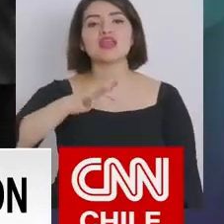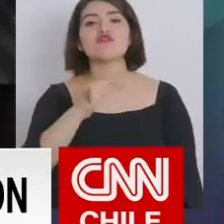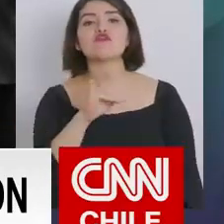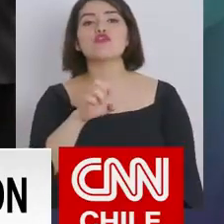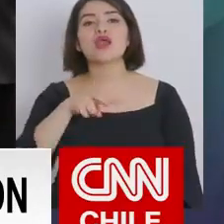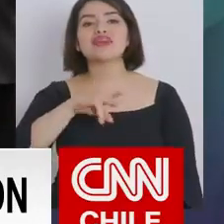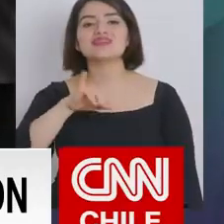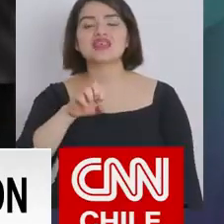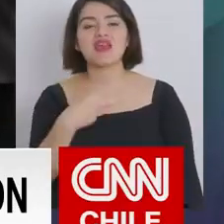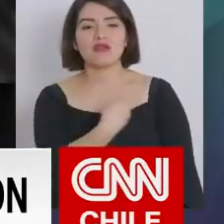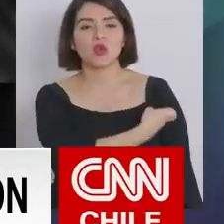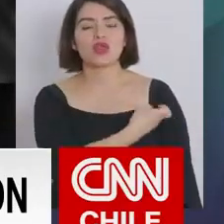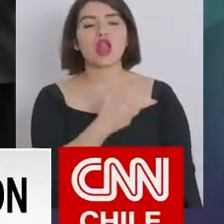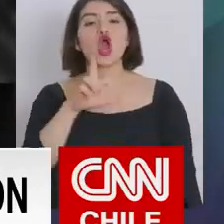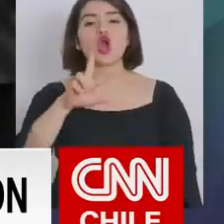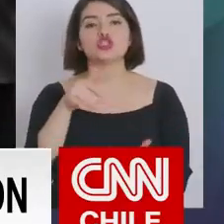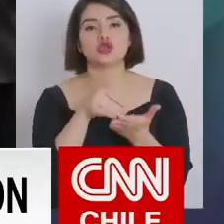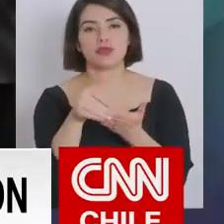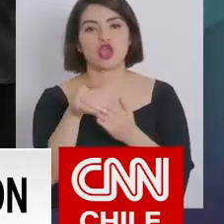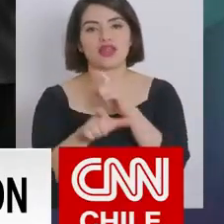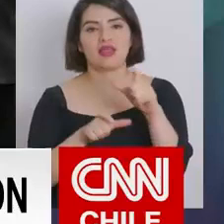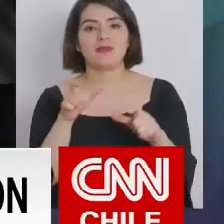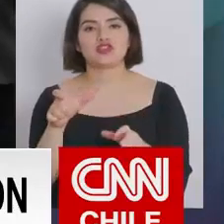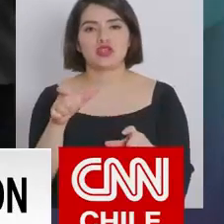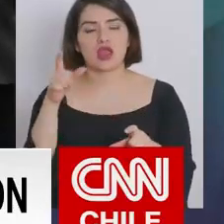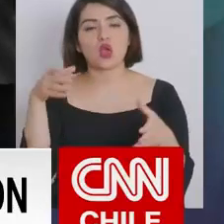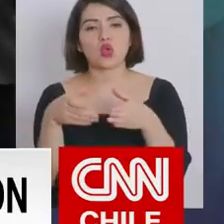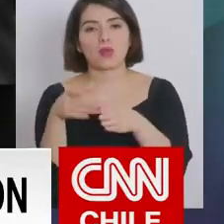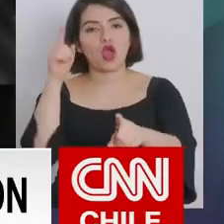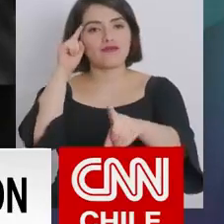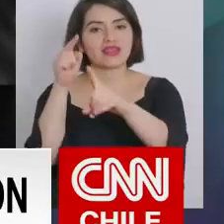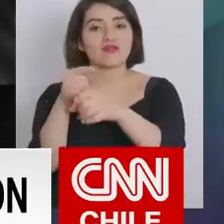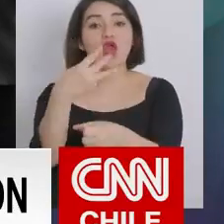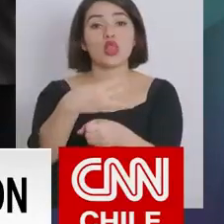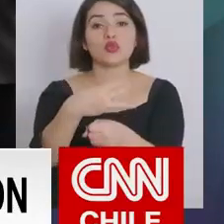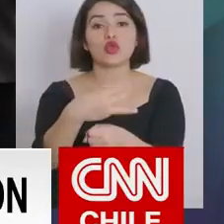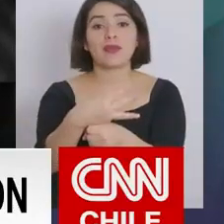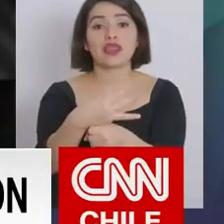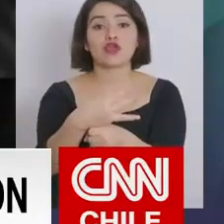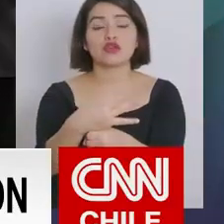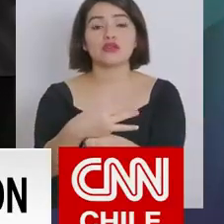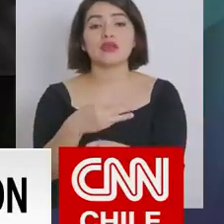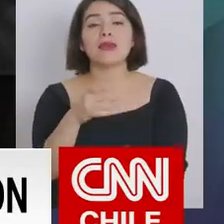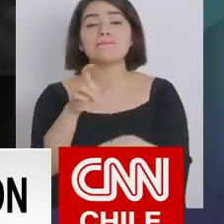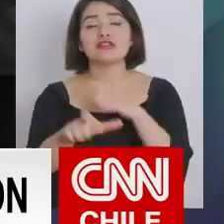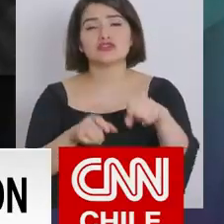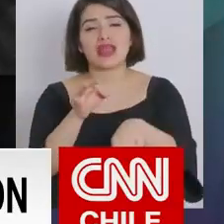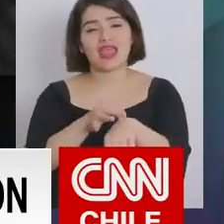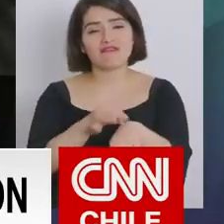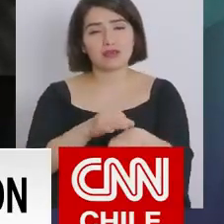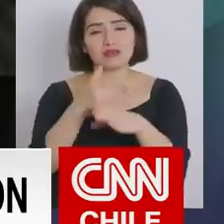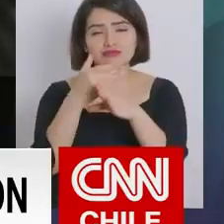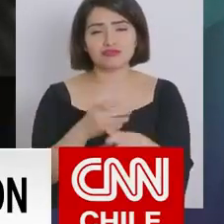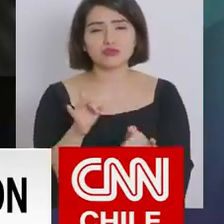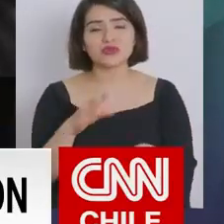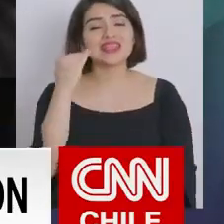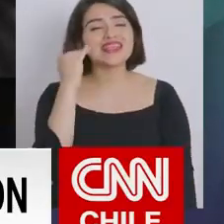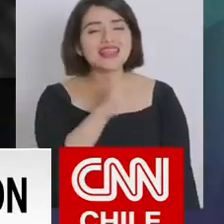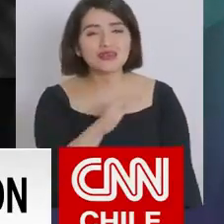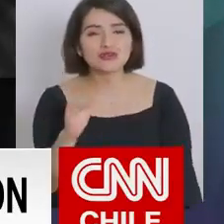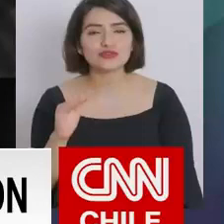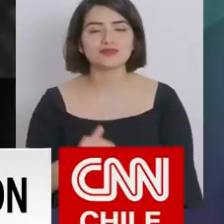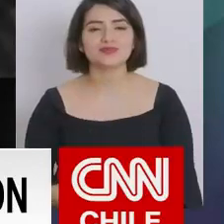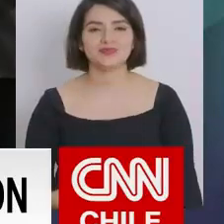al menos a 8 millones de personas objetivos, que son los adultos mayores, enfermos crónicos, los niños.